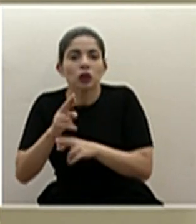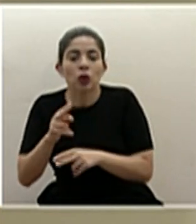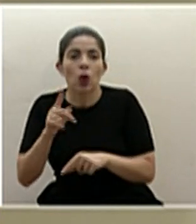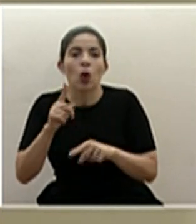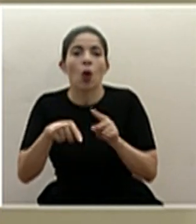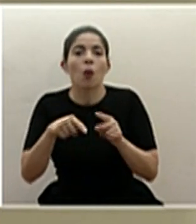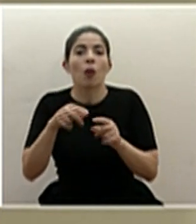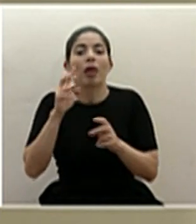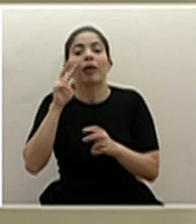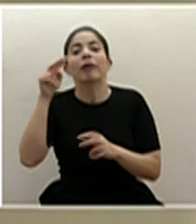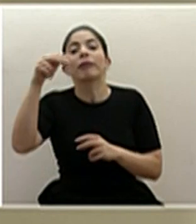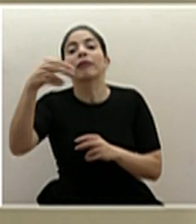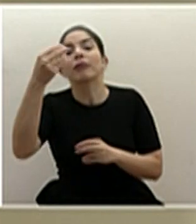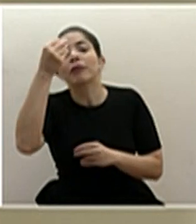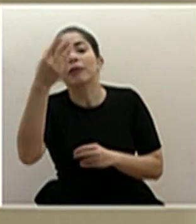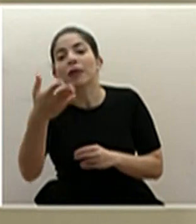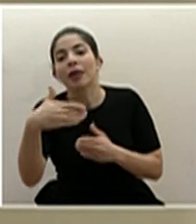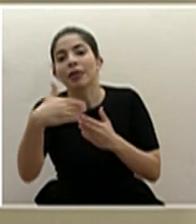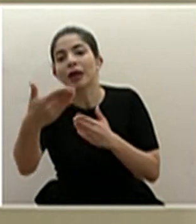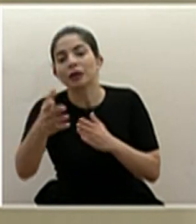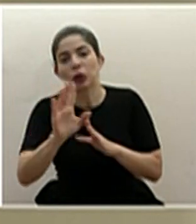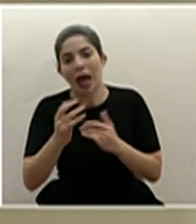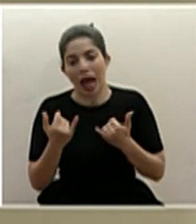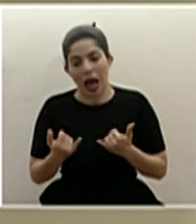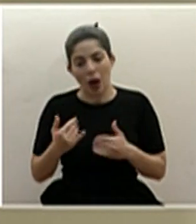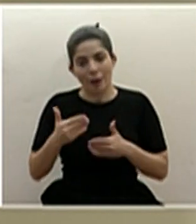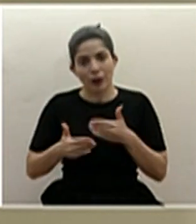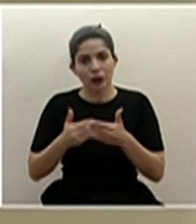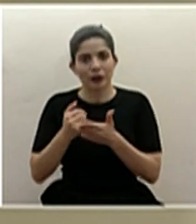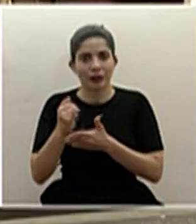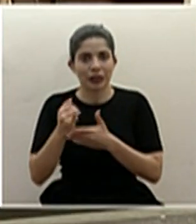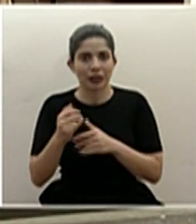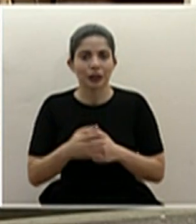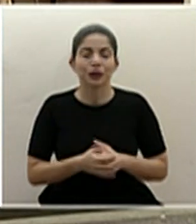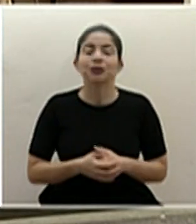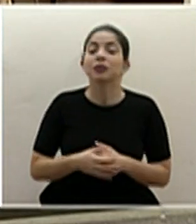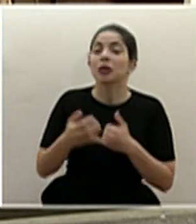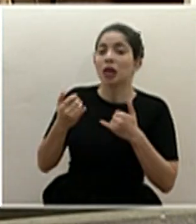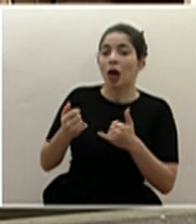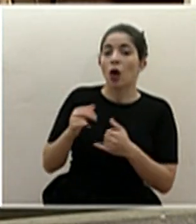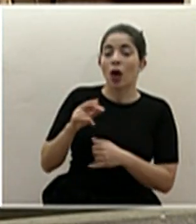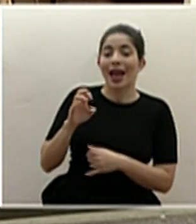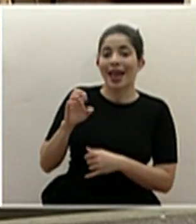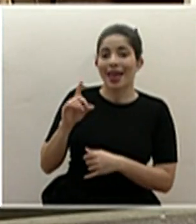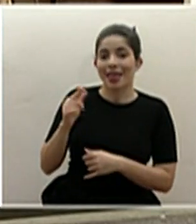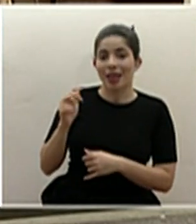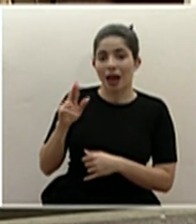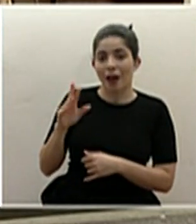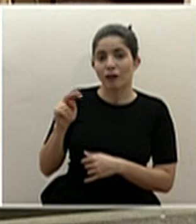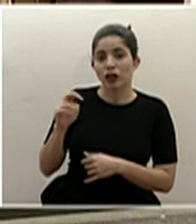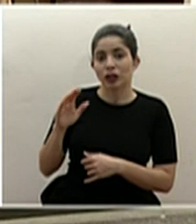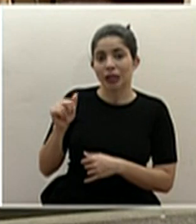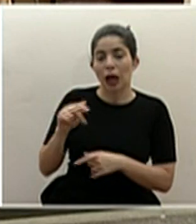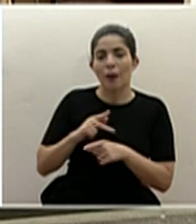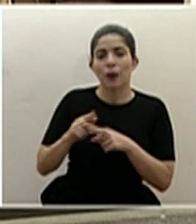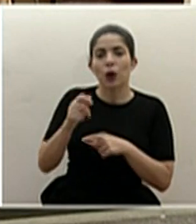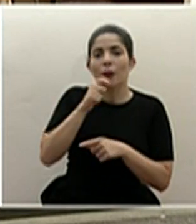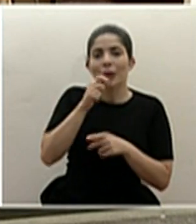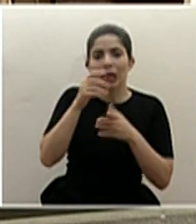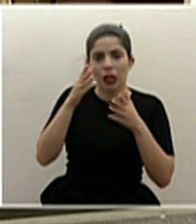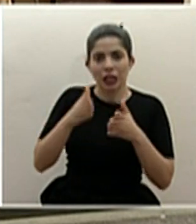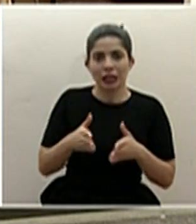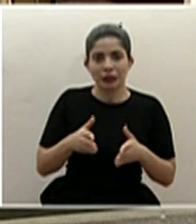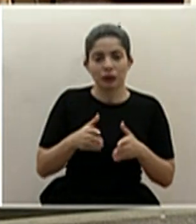podría adelantar en este momento criterio porque estamos justamente haciendo esa investigación. Continuamos con el colega Edgar Fonseca Monge de